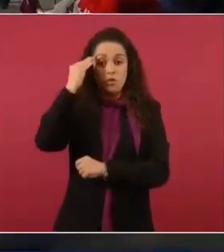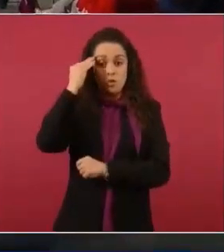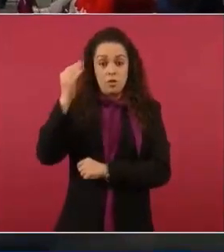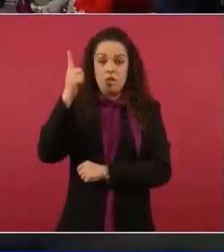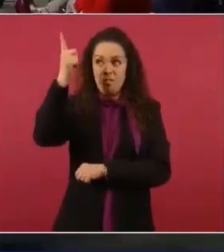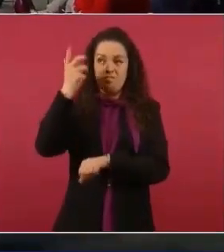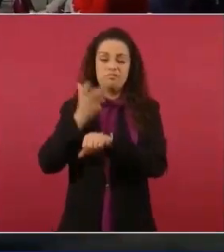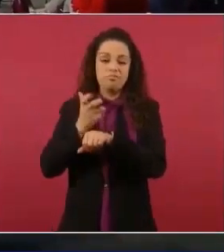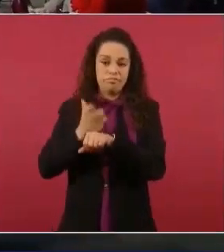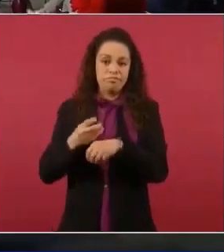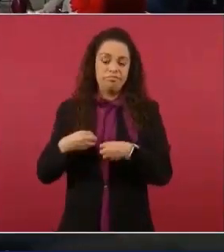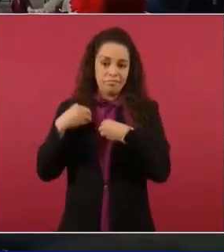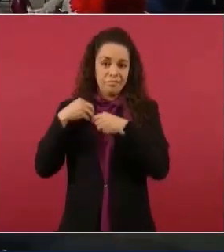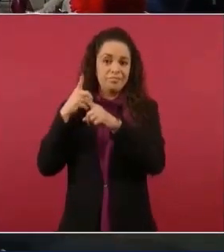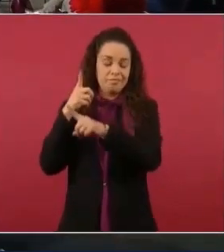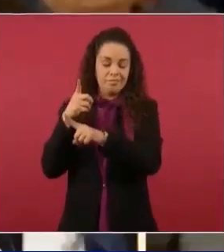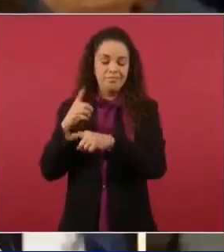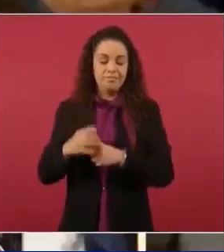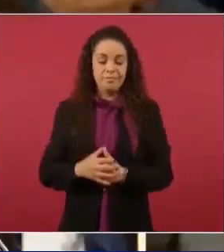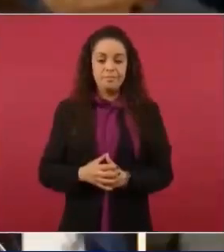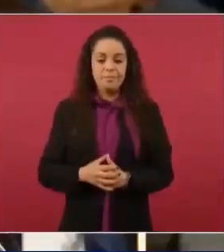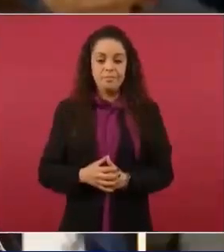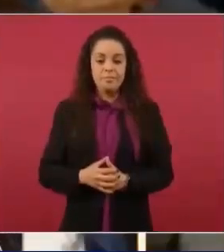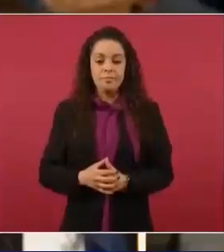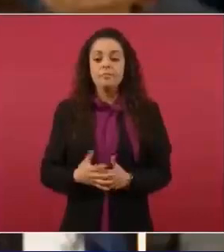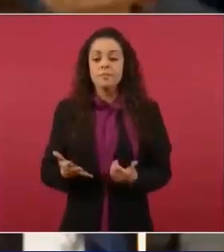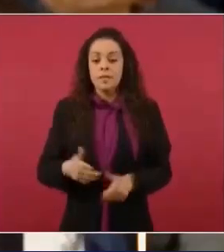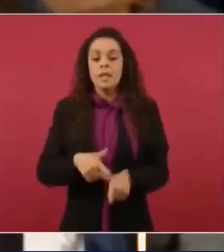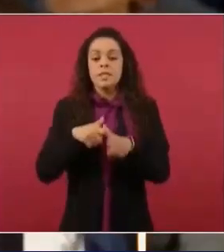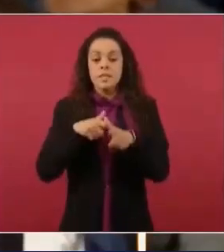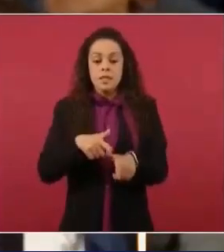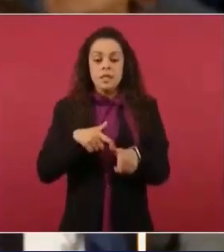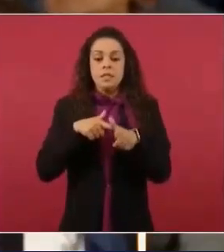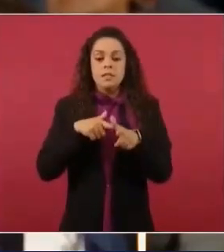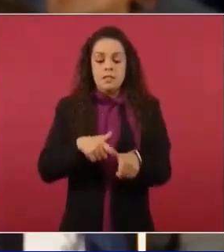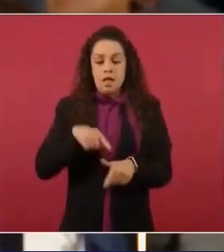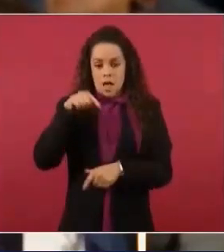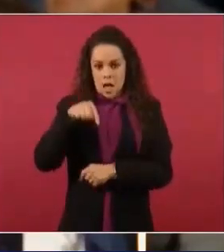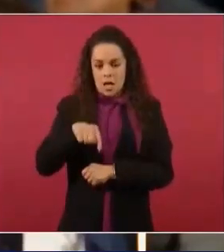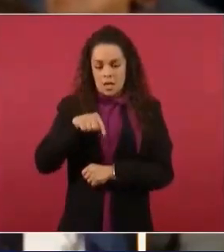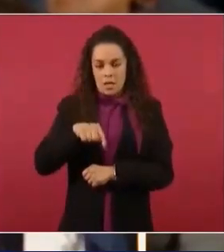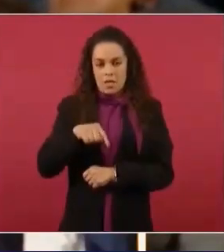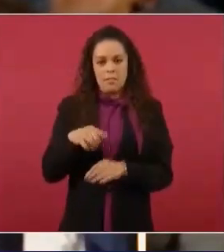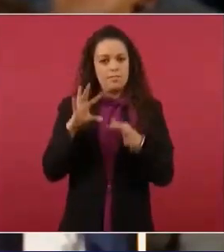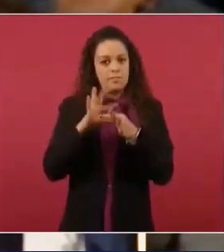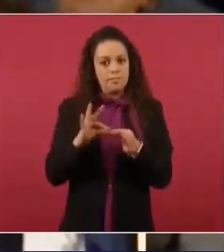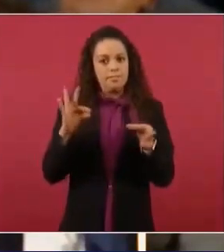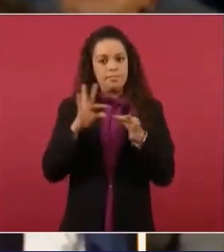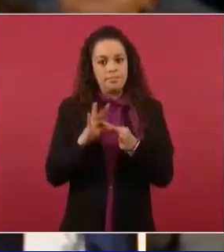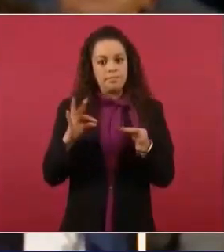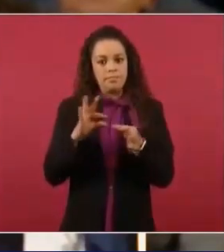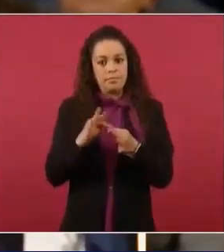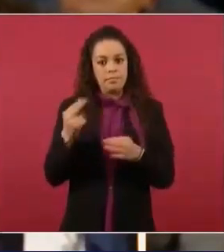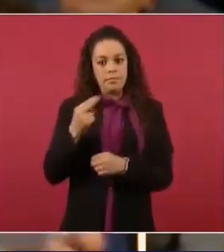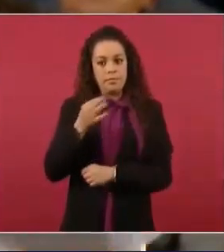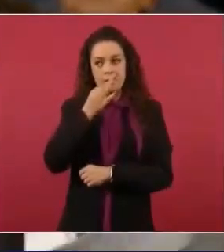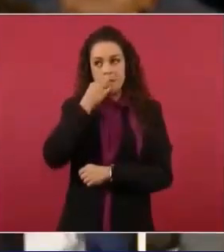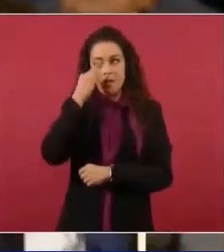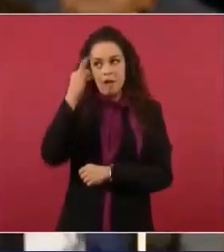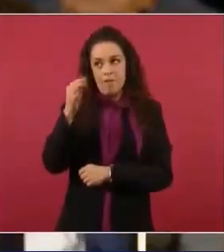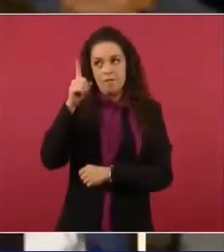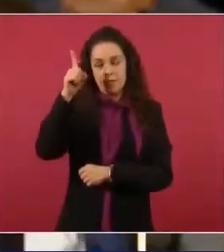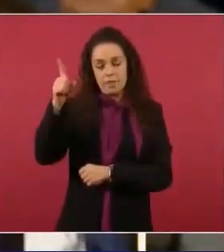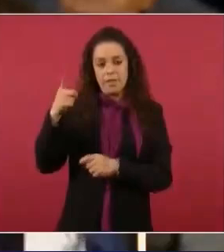entonces, seguir informándole a través de aquí con usted, presidente, a nuestros hermanos migrantes, que ya se